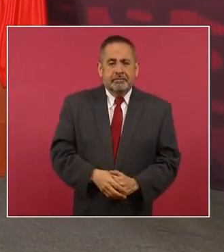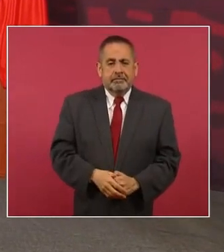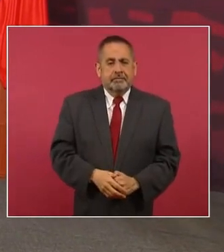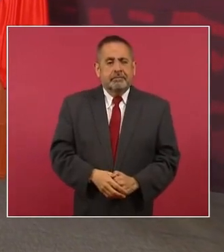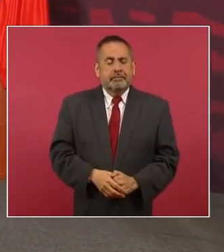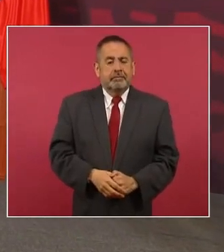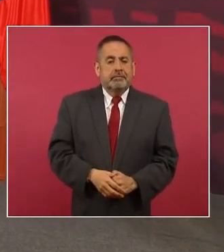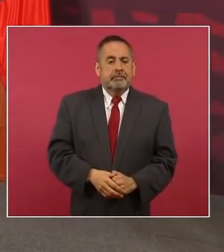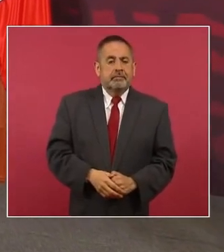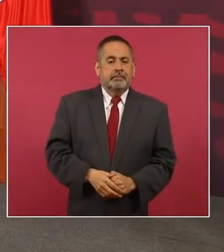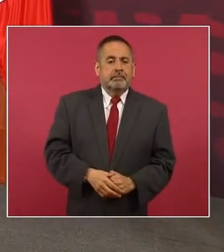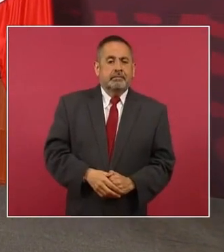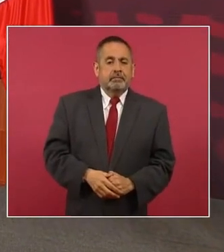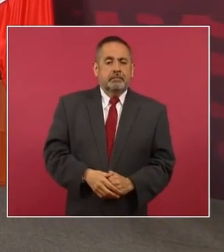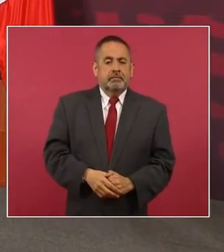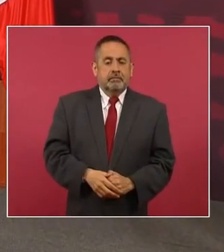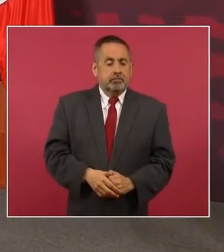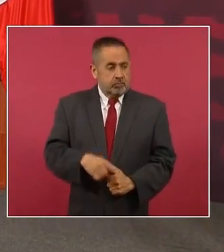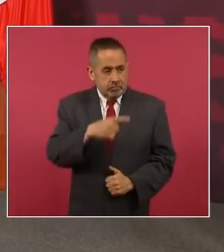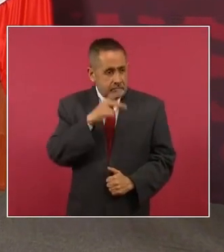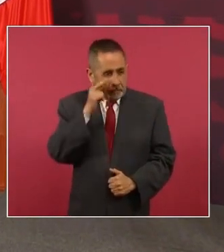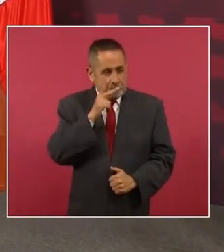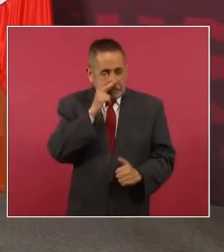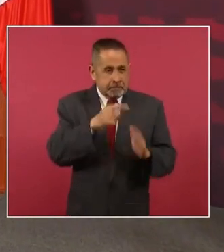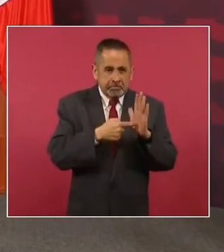Dice. Probó,